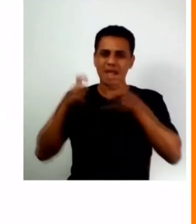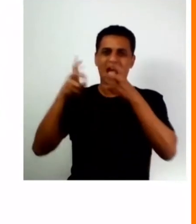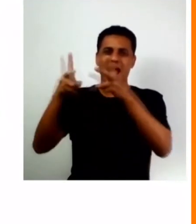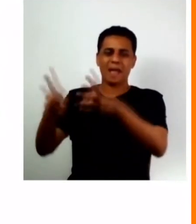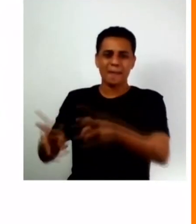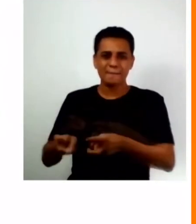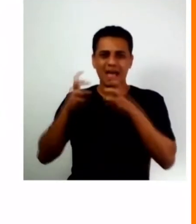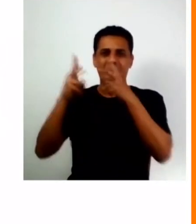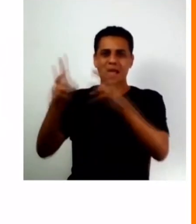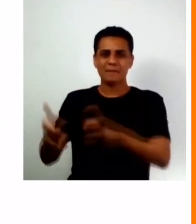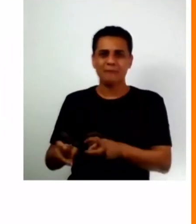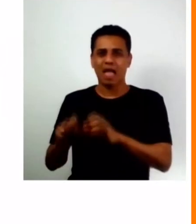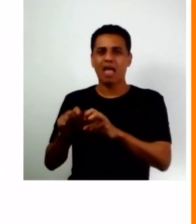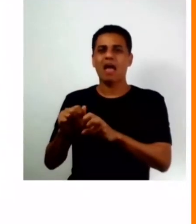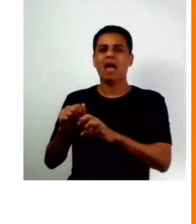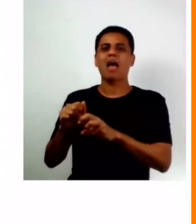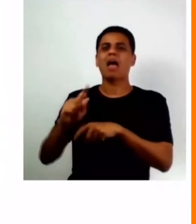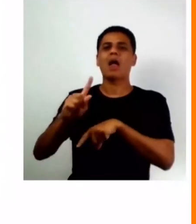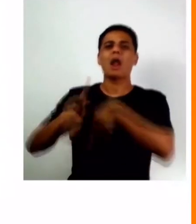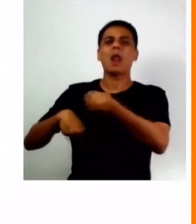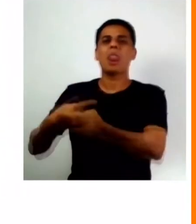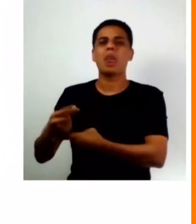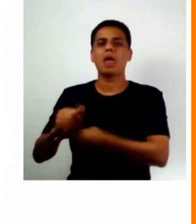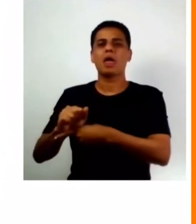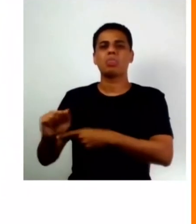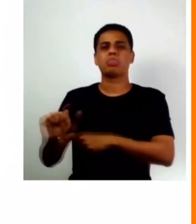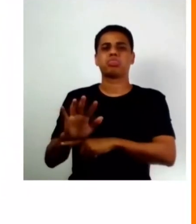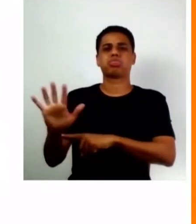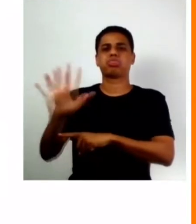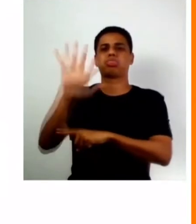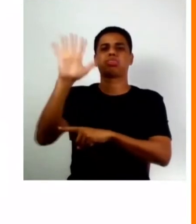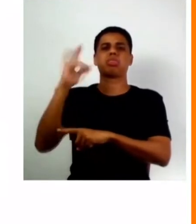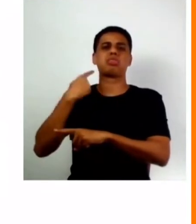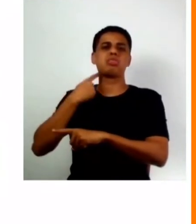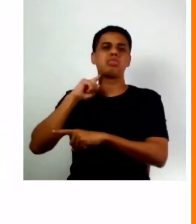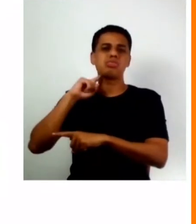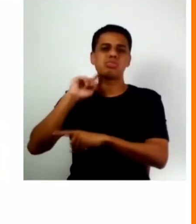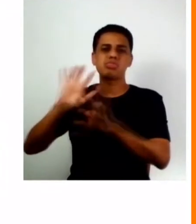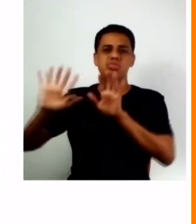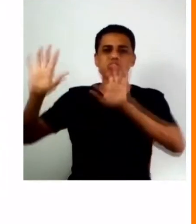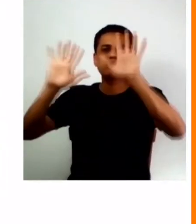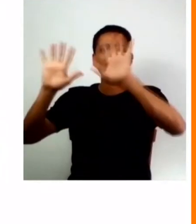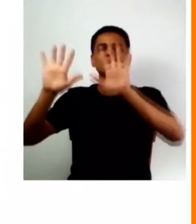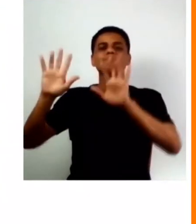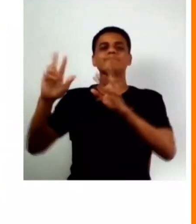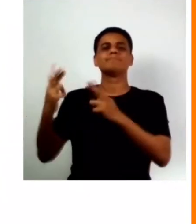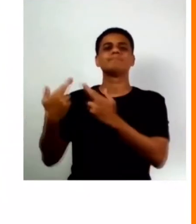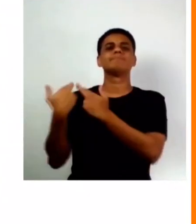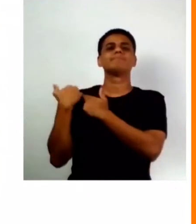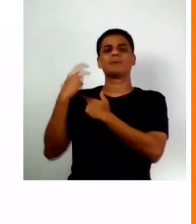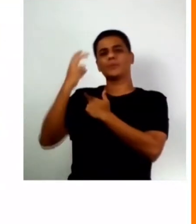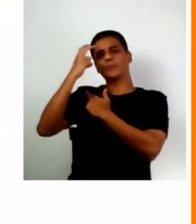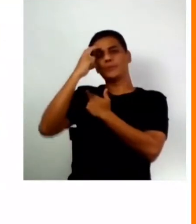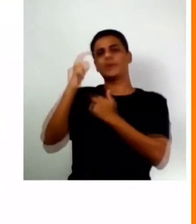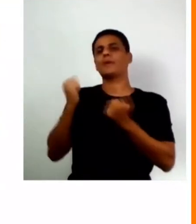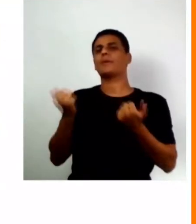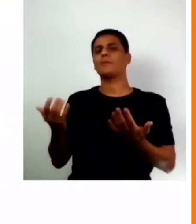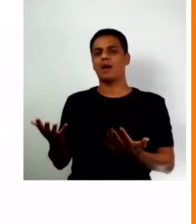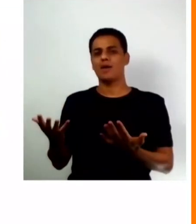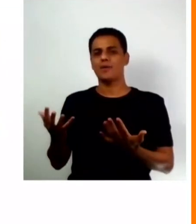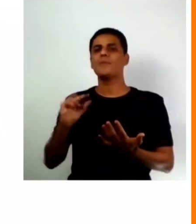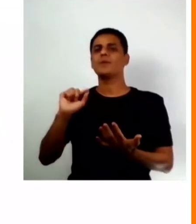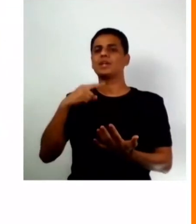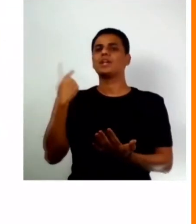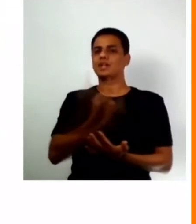despoblamiento, perdida de raíces culturales, qual é o papel da cultura que teña aquí, que temos que aportar o arte